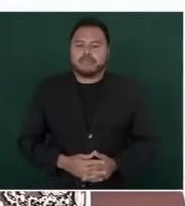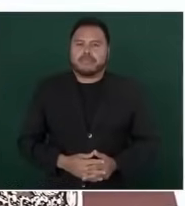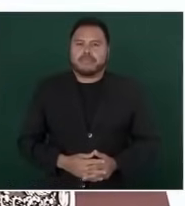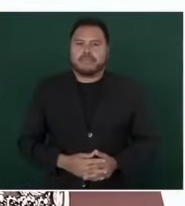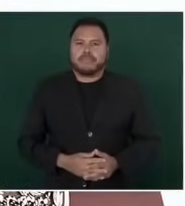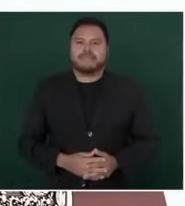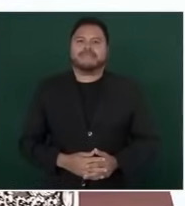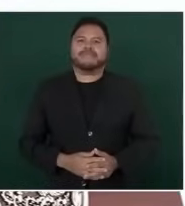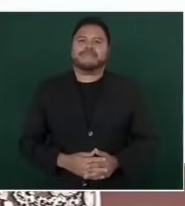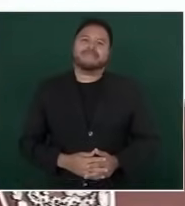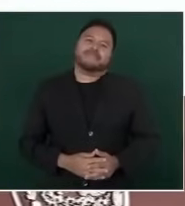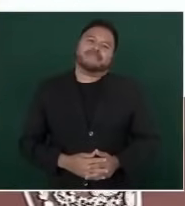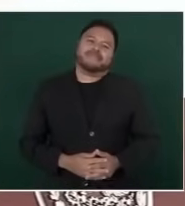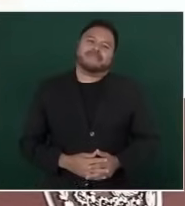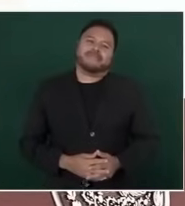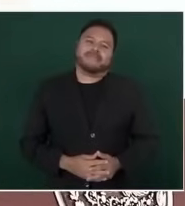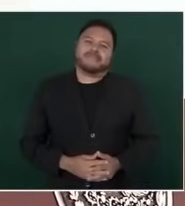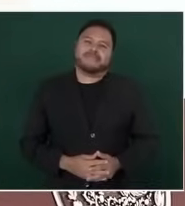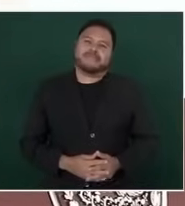Sí, es un asunto.